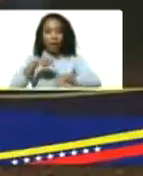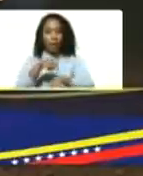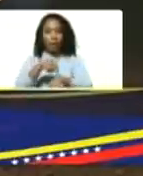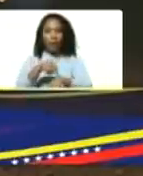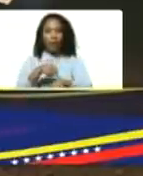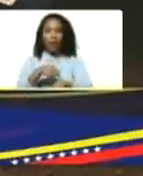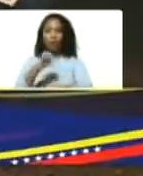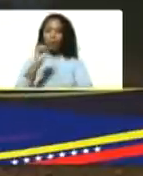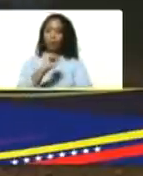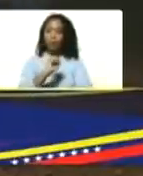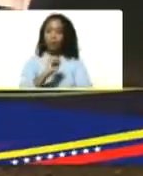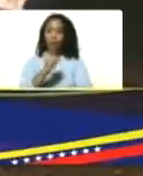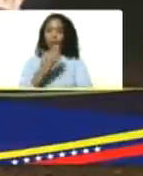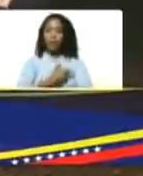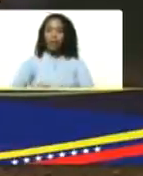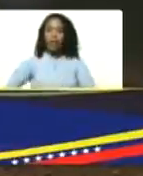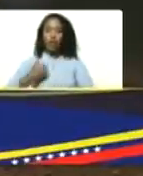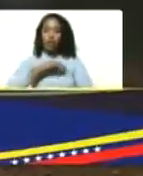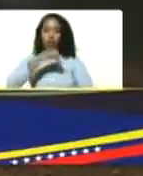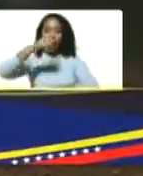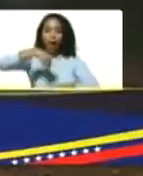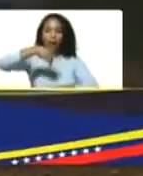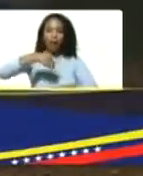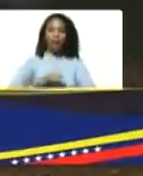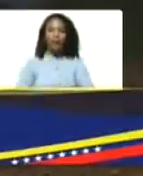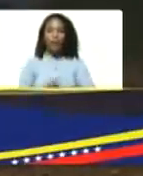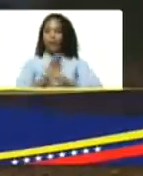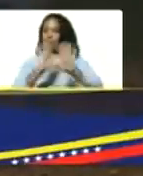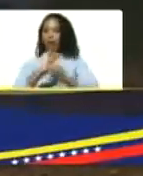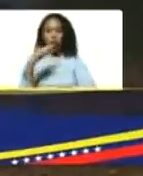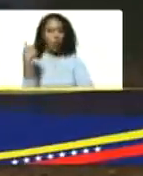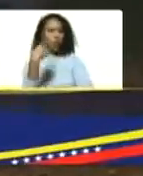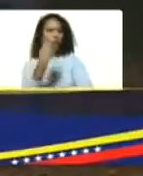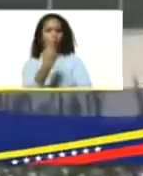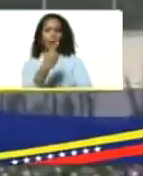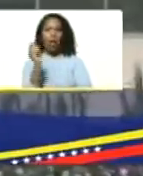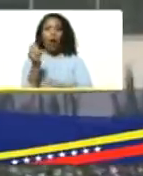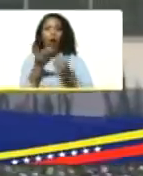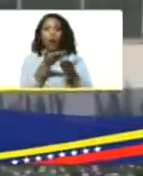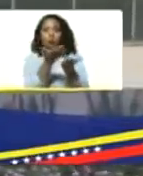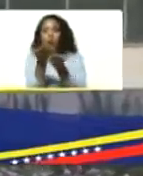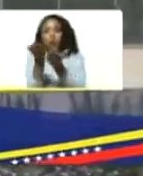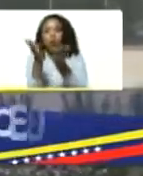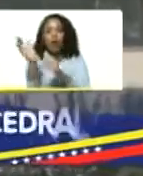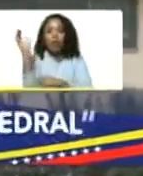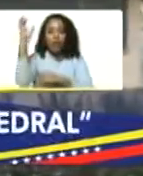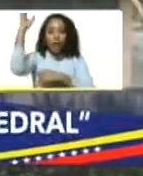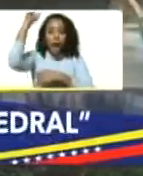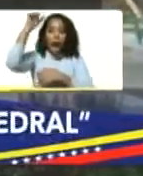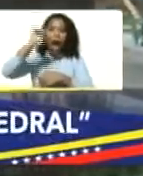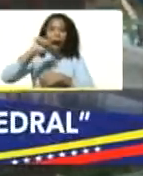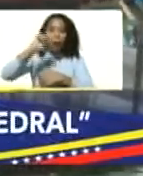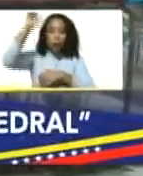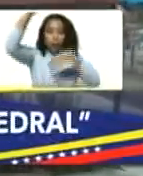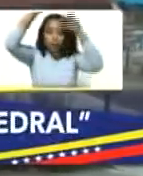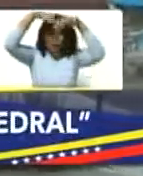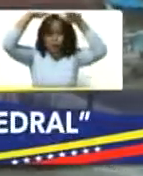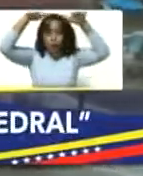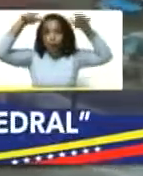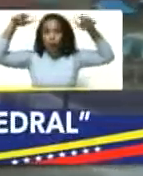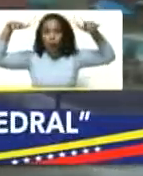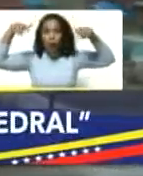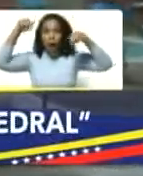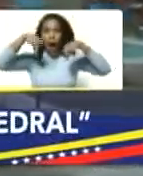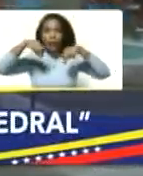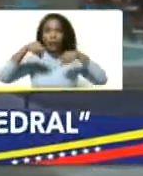bueno efectivamente presidente estamos en el federal ya no solamente sopla viento de aguas sino que están cayendo las primeras gotas del